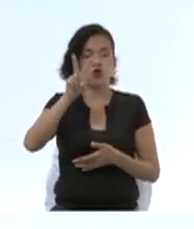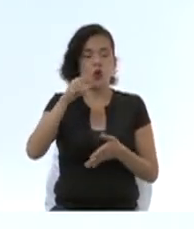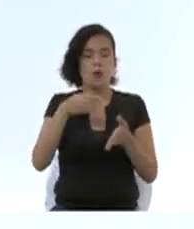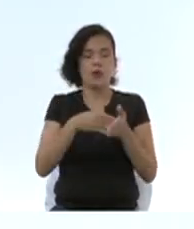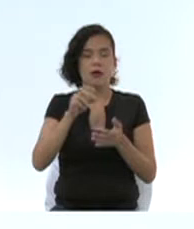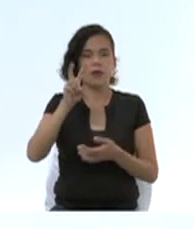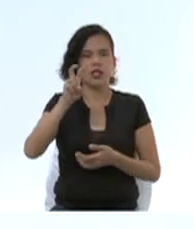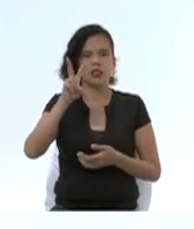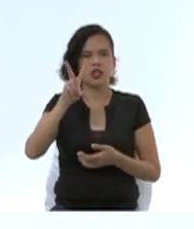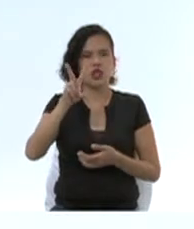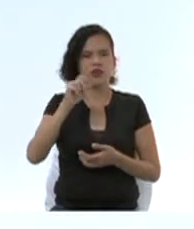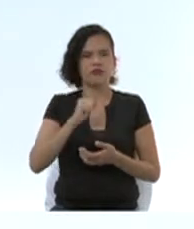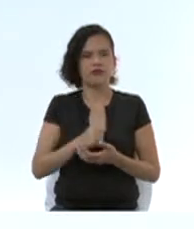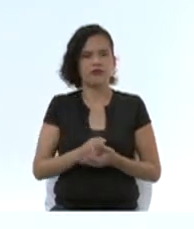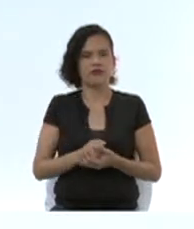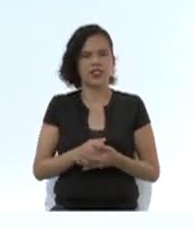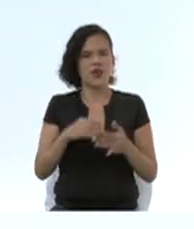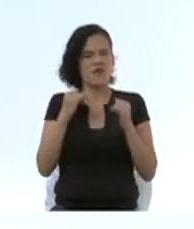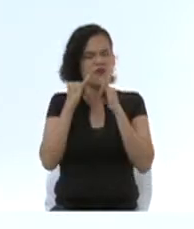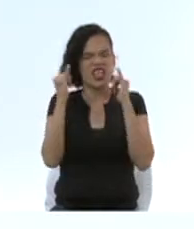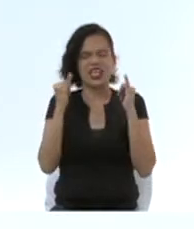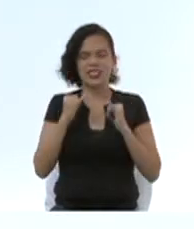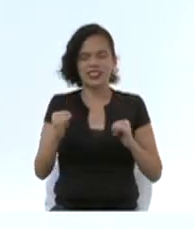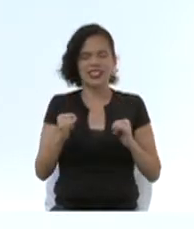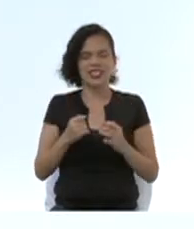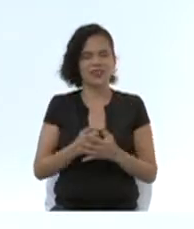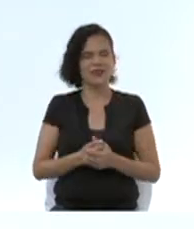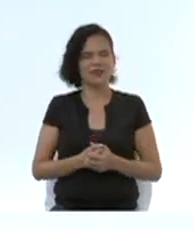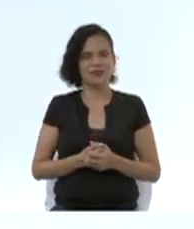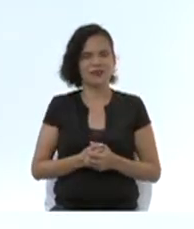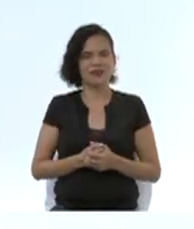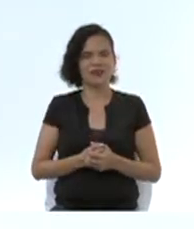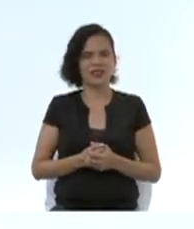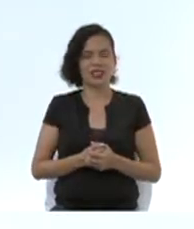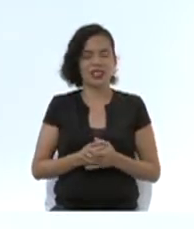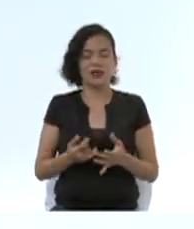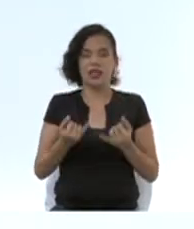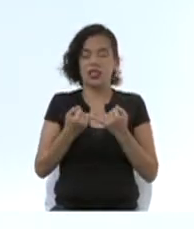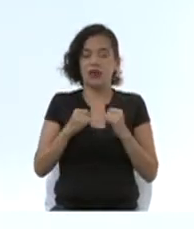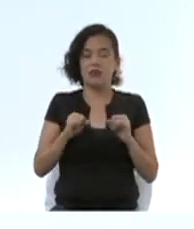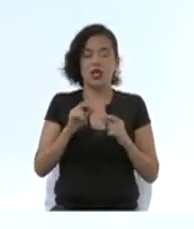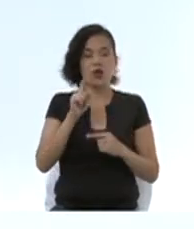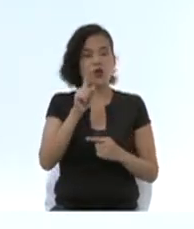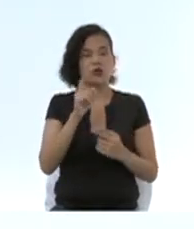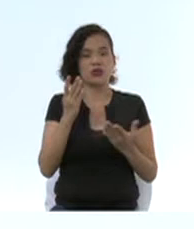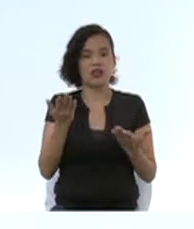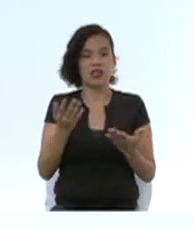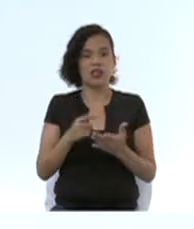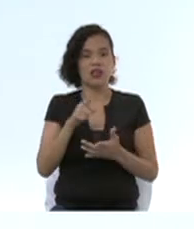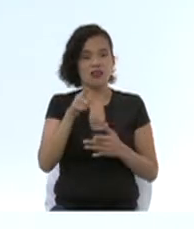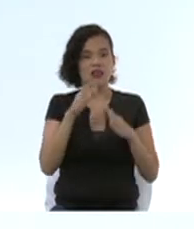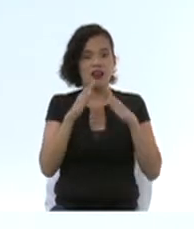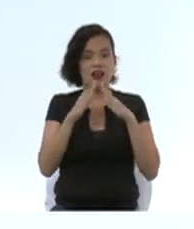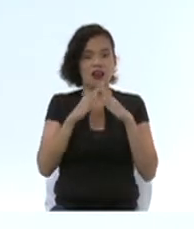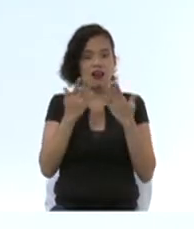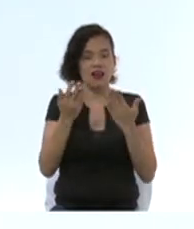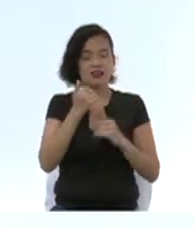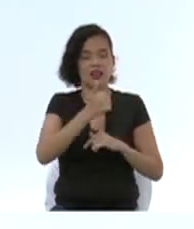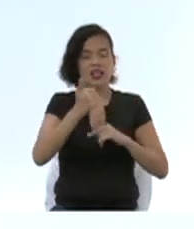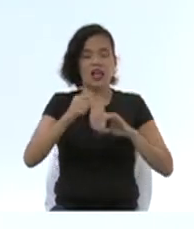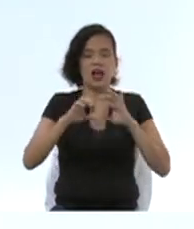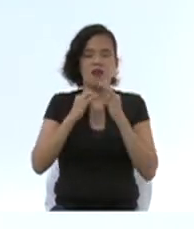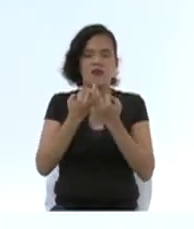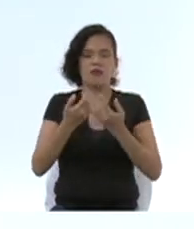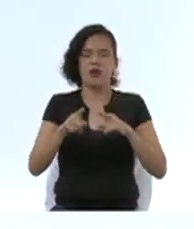2021-2022 satisfechos, alegres, felices de haber terminado con ustedes. Desde allá, desde casa, cada familia,